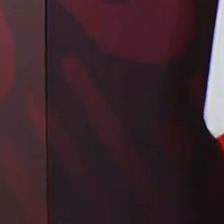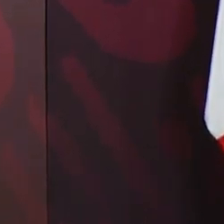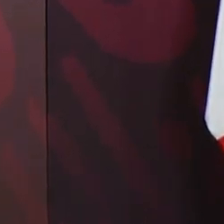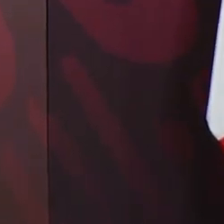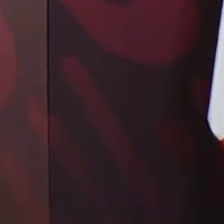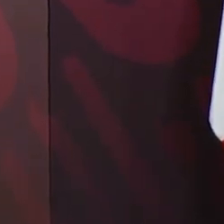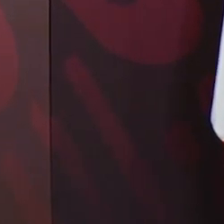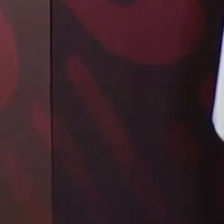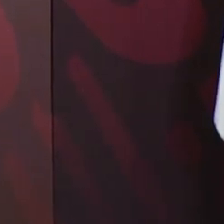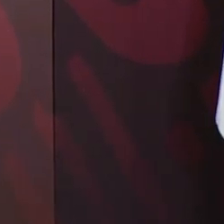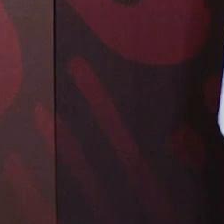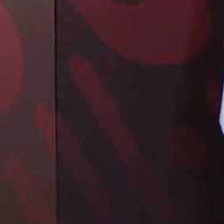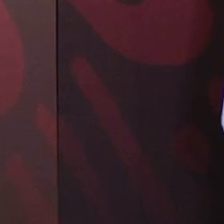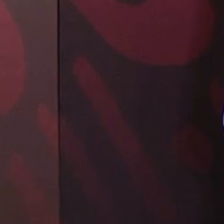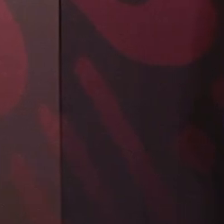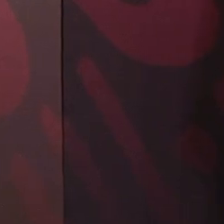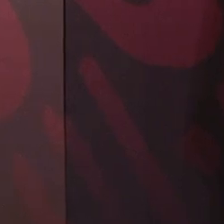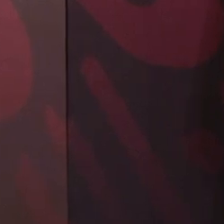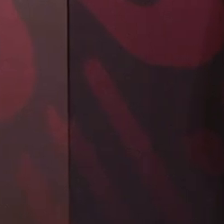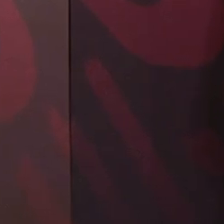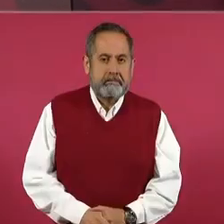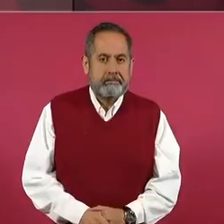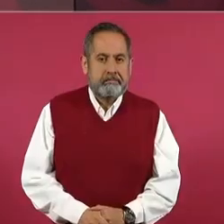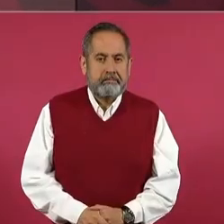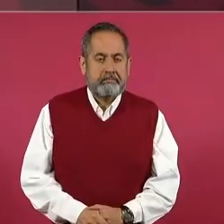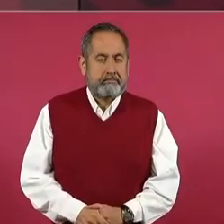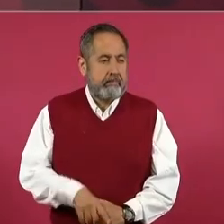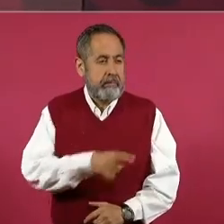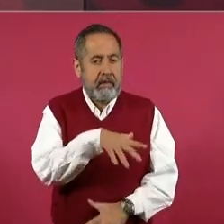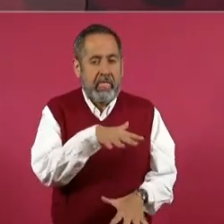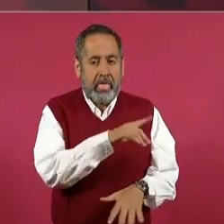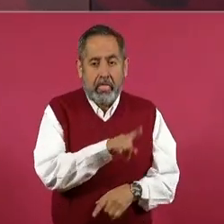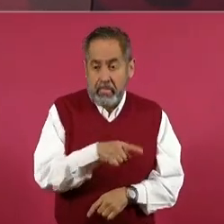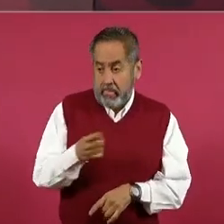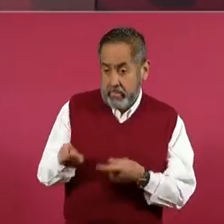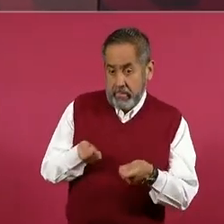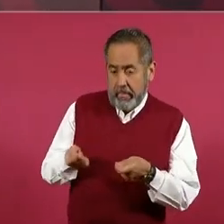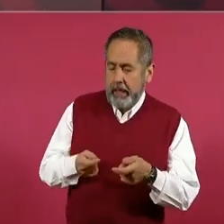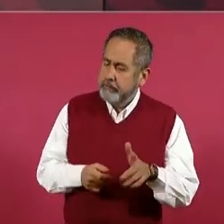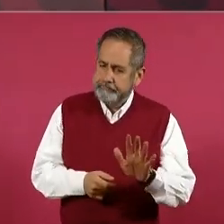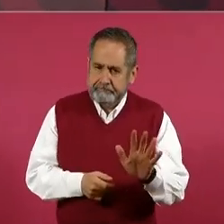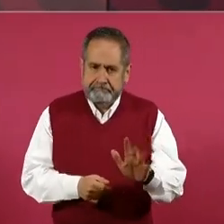maltratar, ningunear, chantajear,